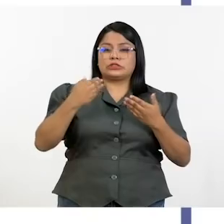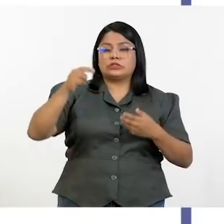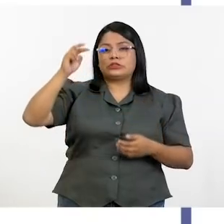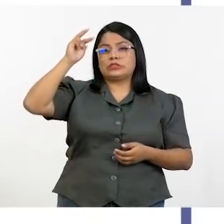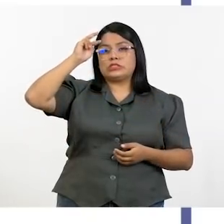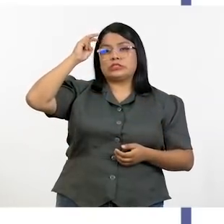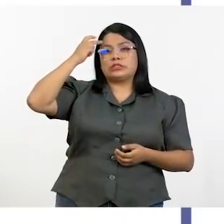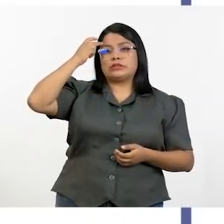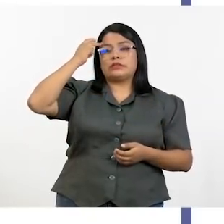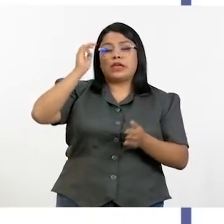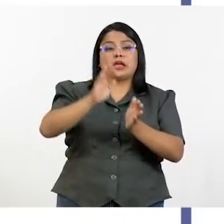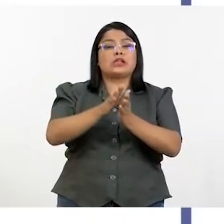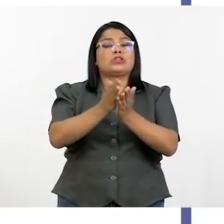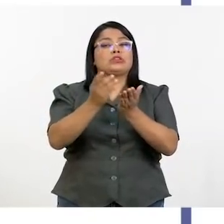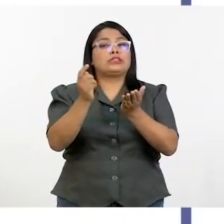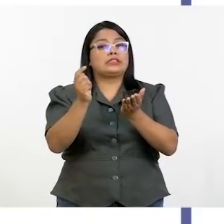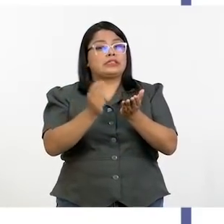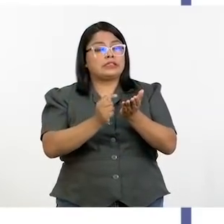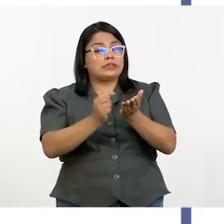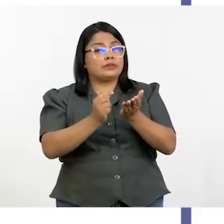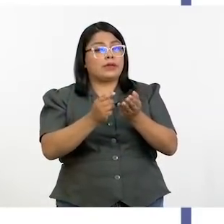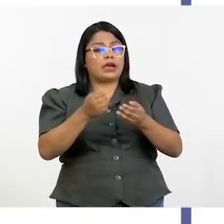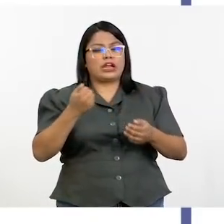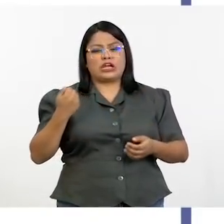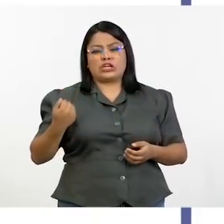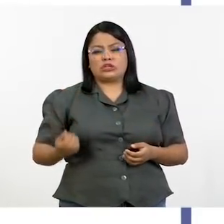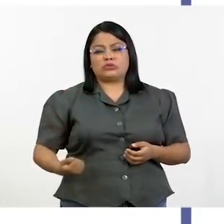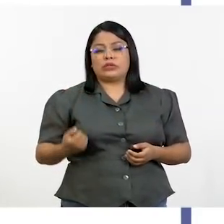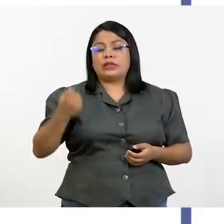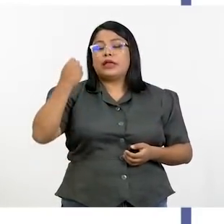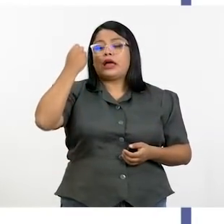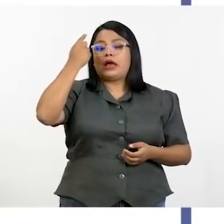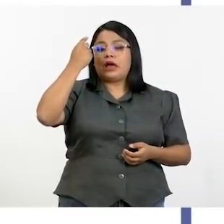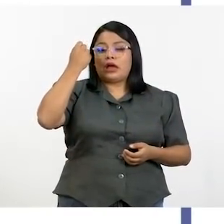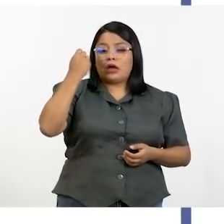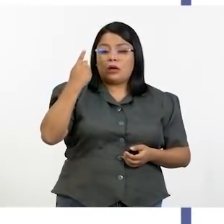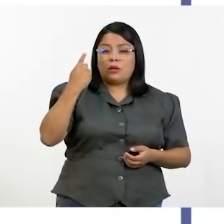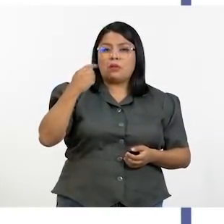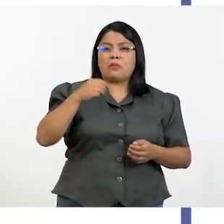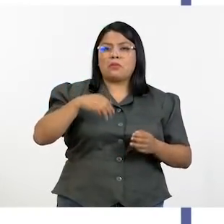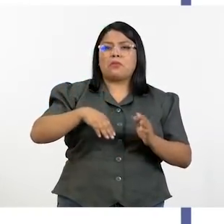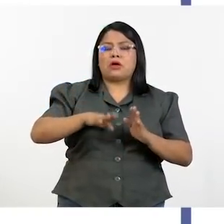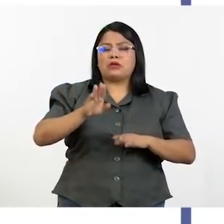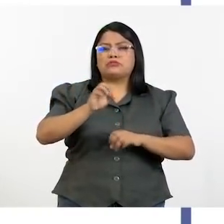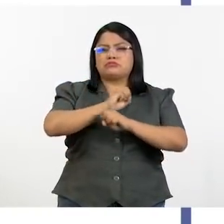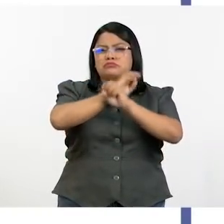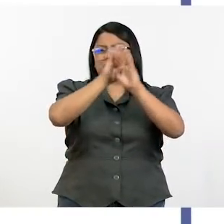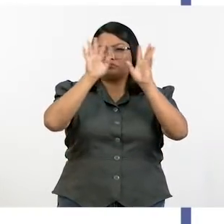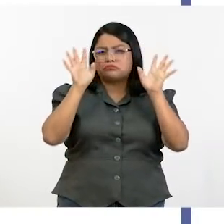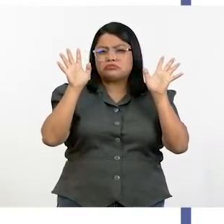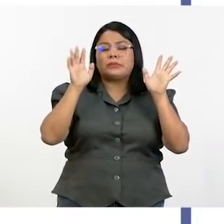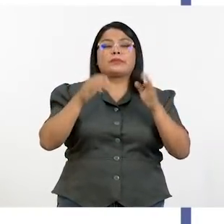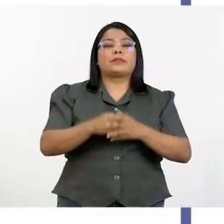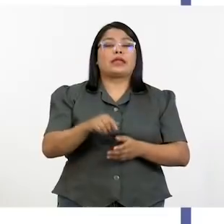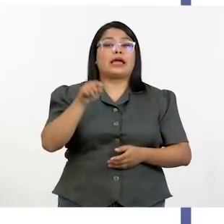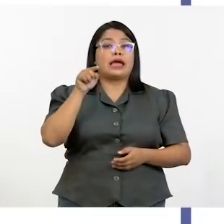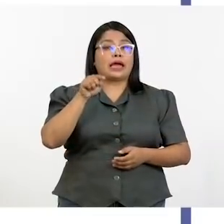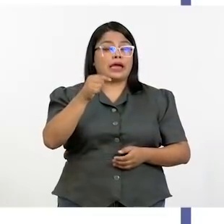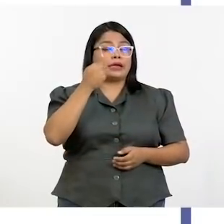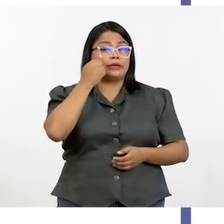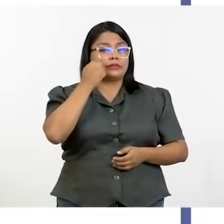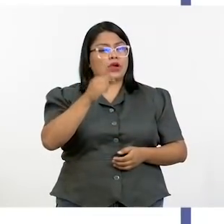se encuentran en el libro de texto, para que el estudiantado los comprenda de una forma más sencilla. Y